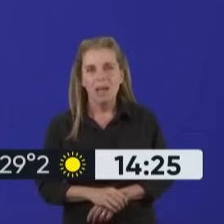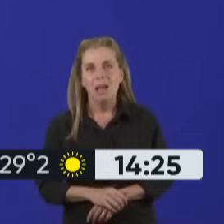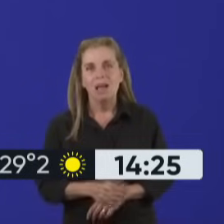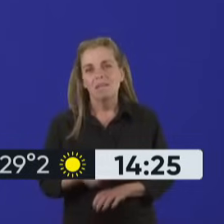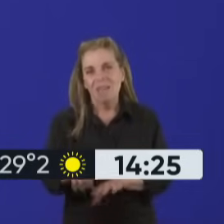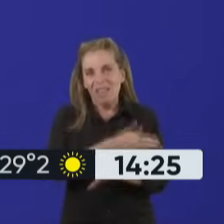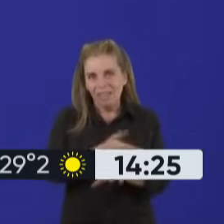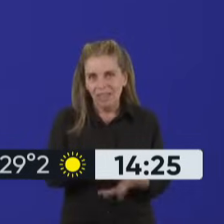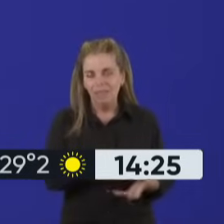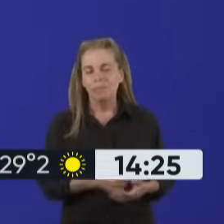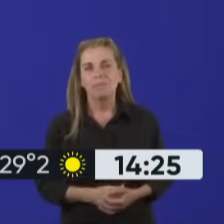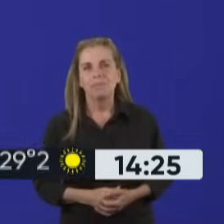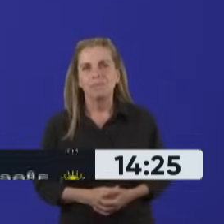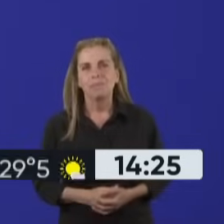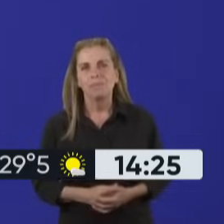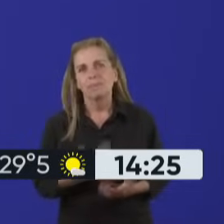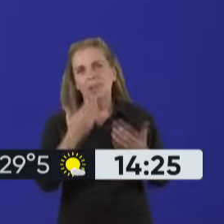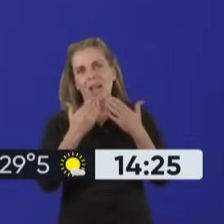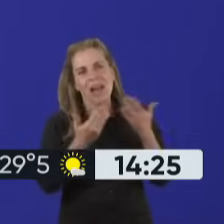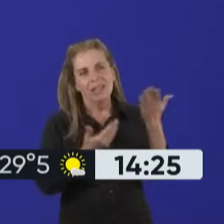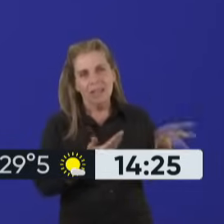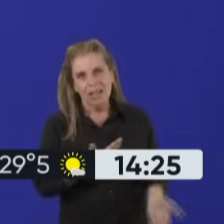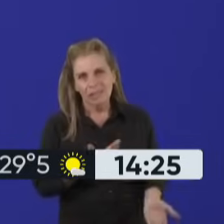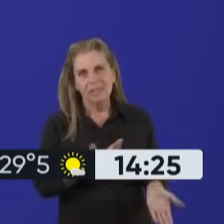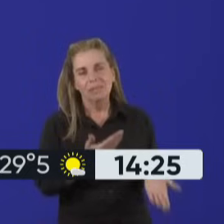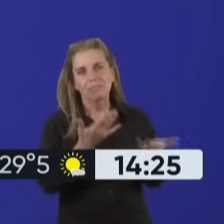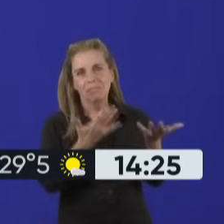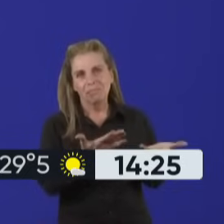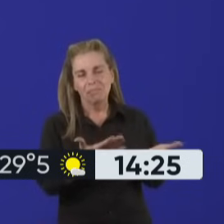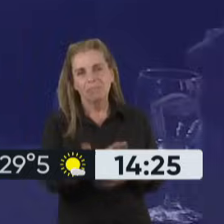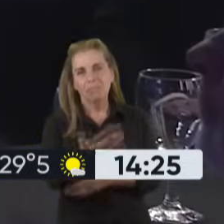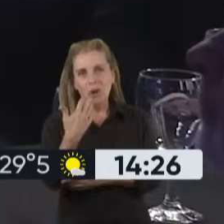intro que hizo, que te agradezco mucho, Manuel, por tu generosidad.